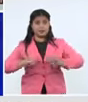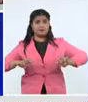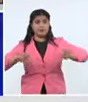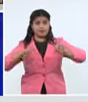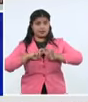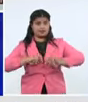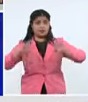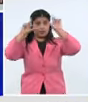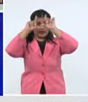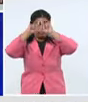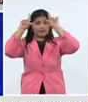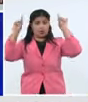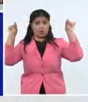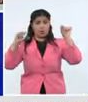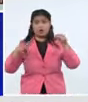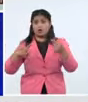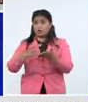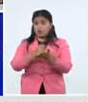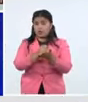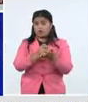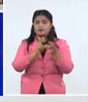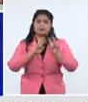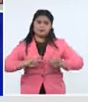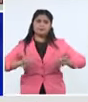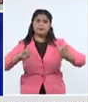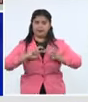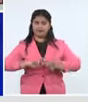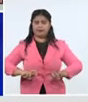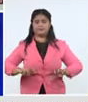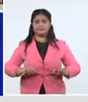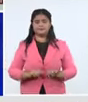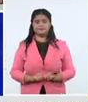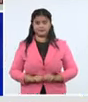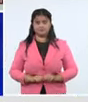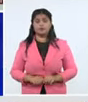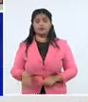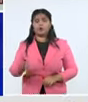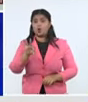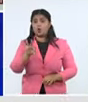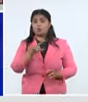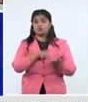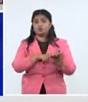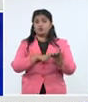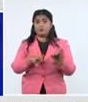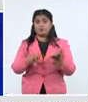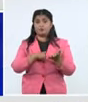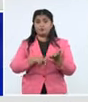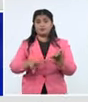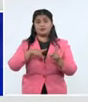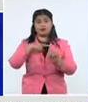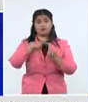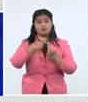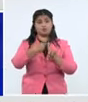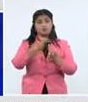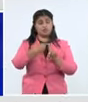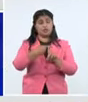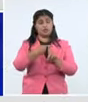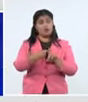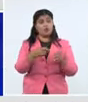los territorios de nuestro país. 8 provincias reportaron una positividad de las muestras